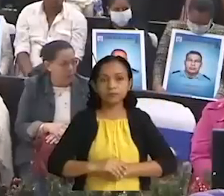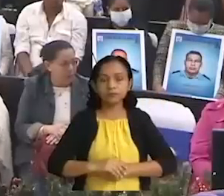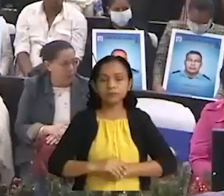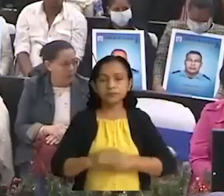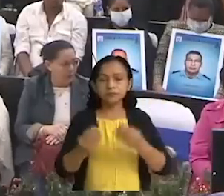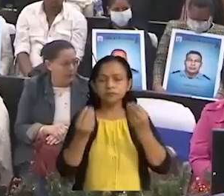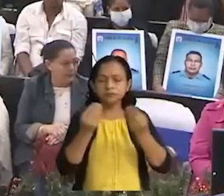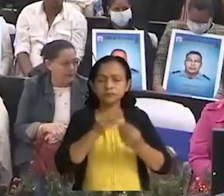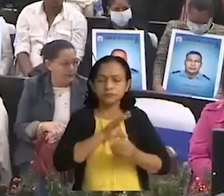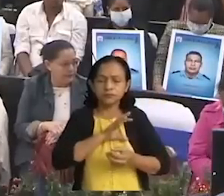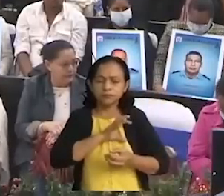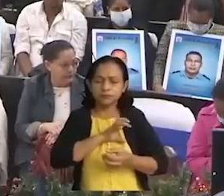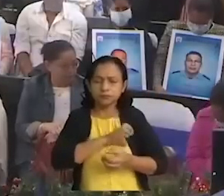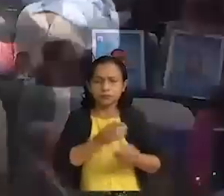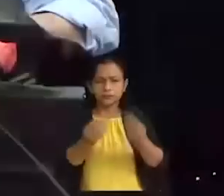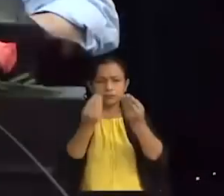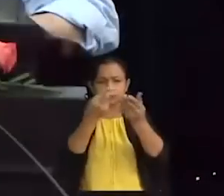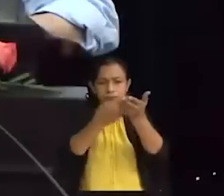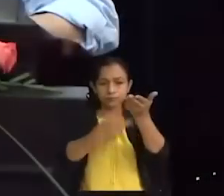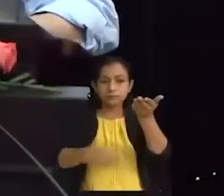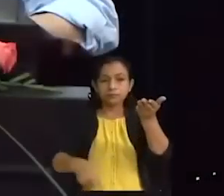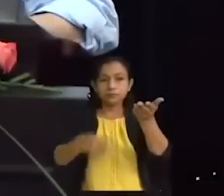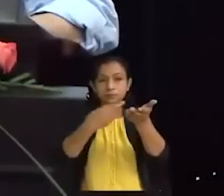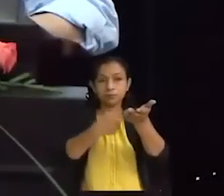dolor y mucha sangre ha corrido,